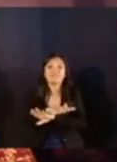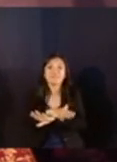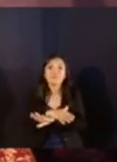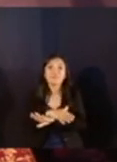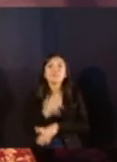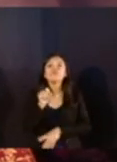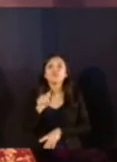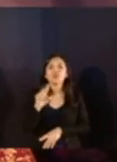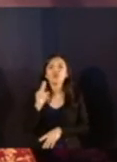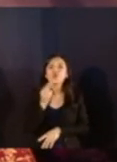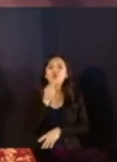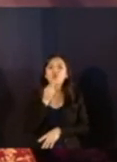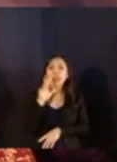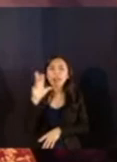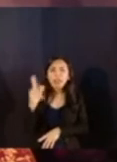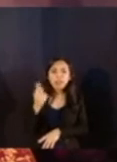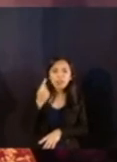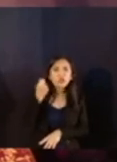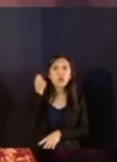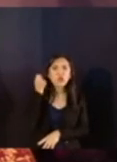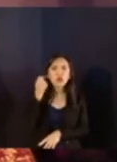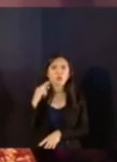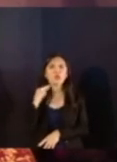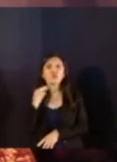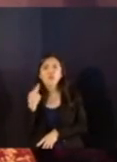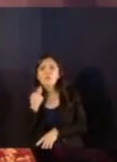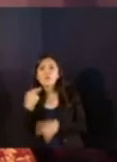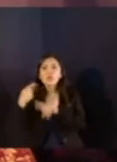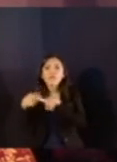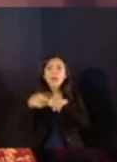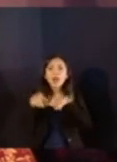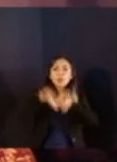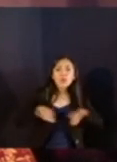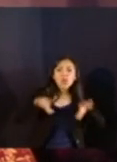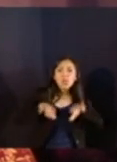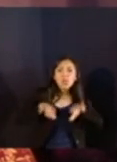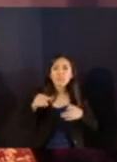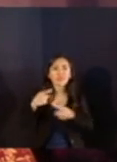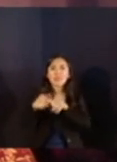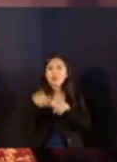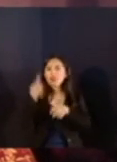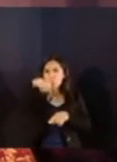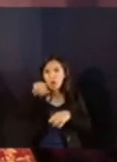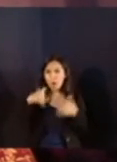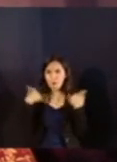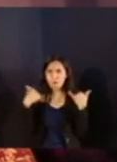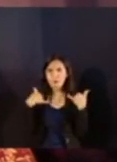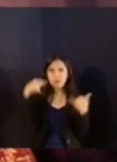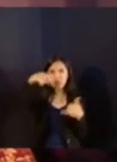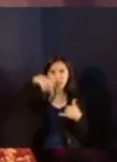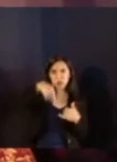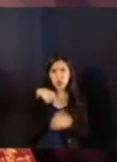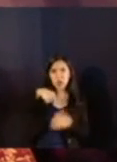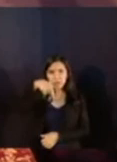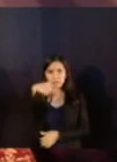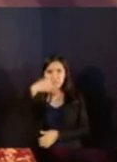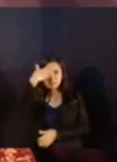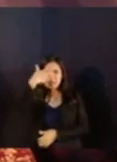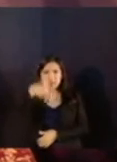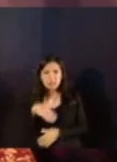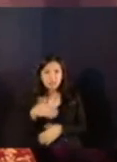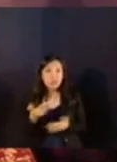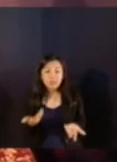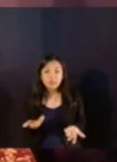tecnología artificial, yo creo que prácticamente todos los jóvenes que están presentes esta mañana aquí van a